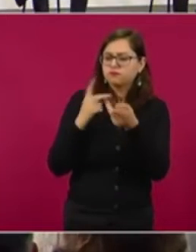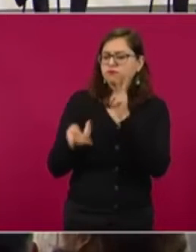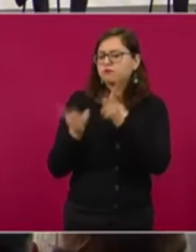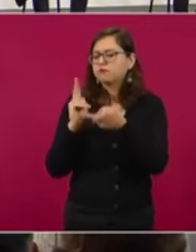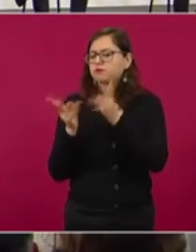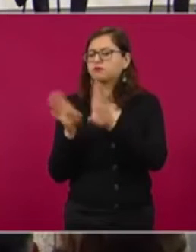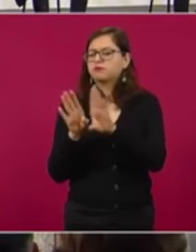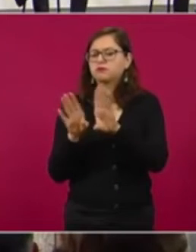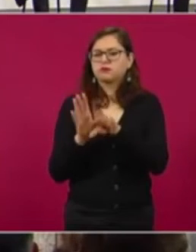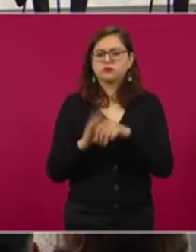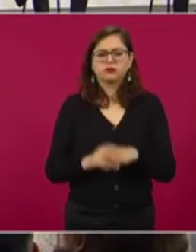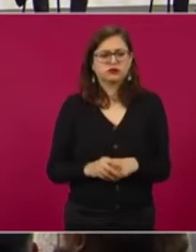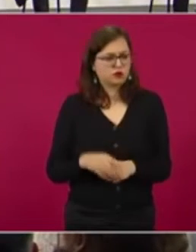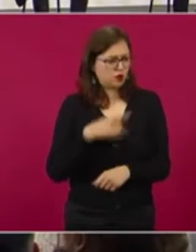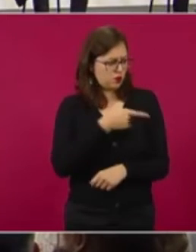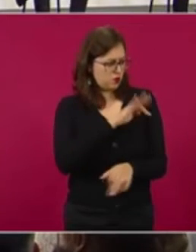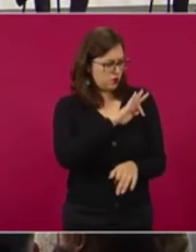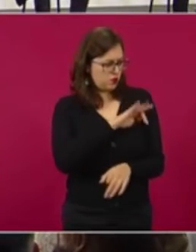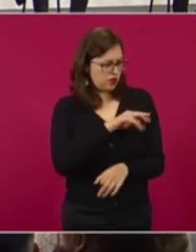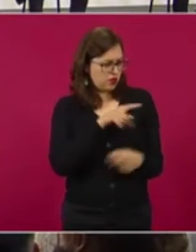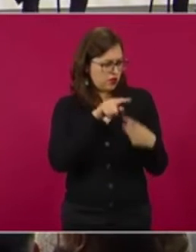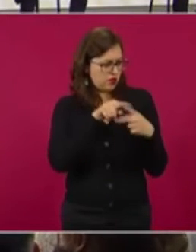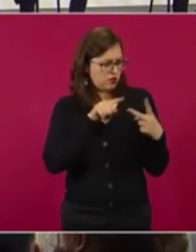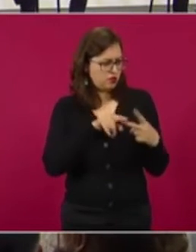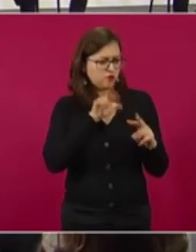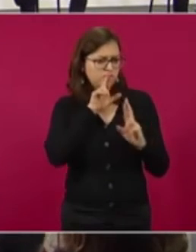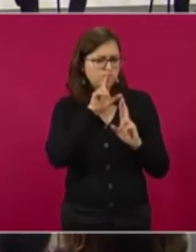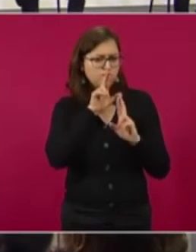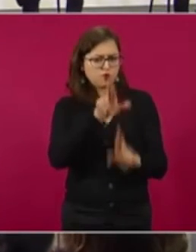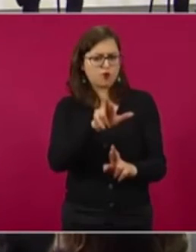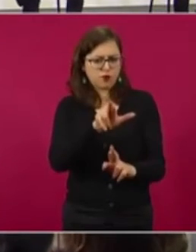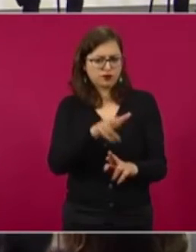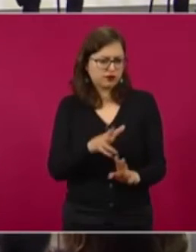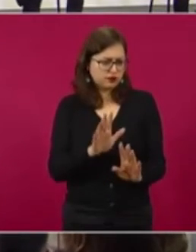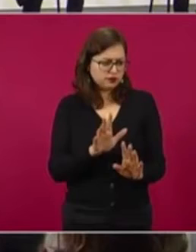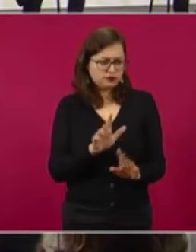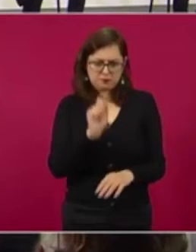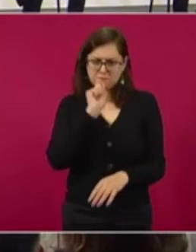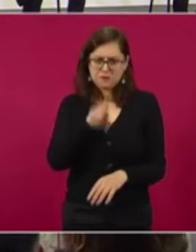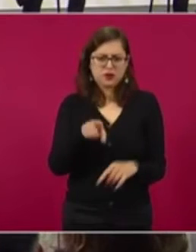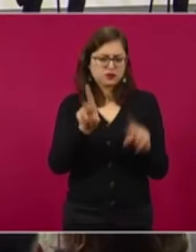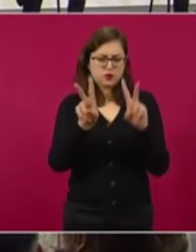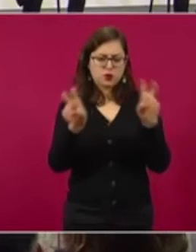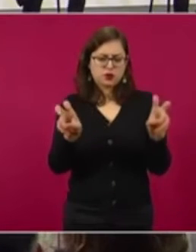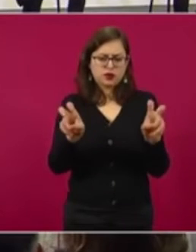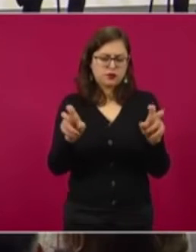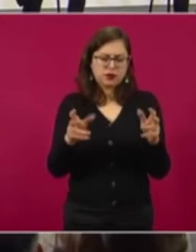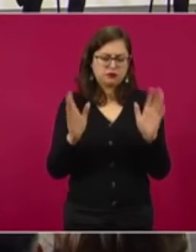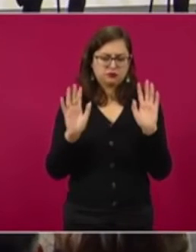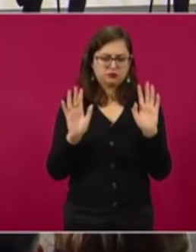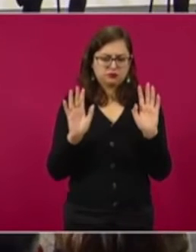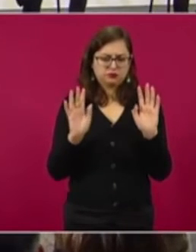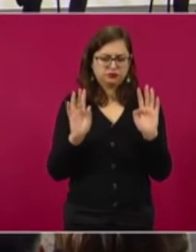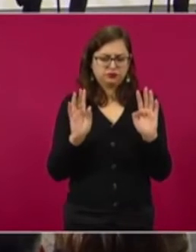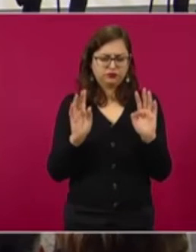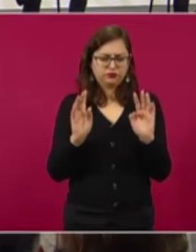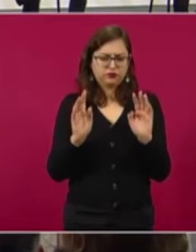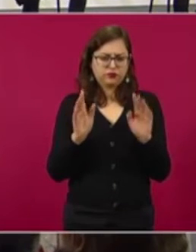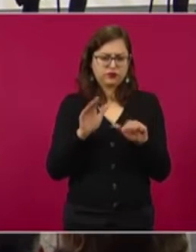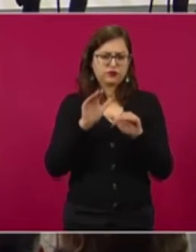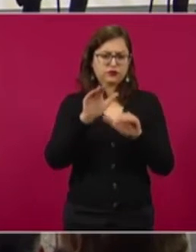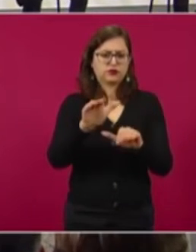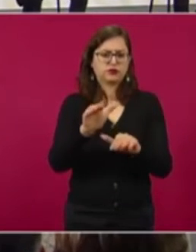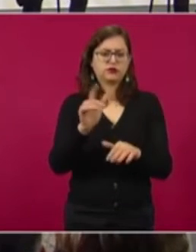que Adán podría contestar las 2 preguntas porque tienen que ver con la relación con el